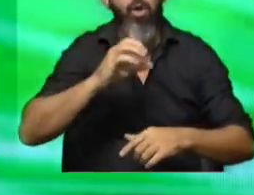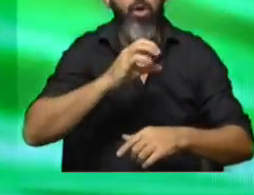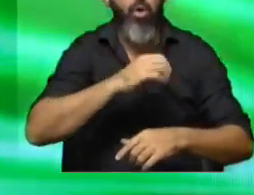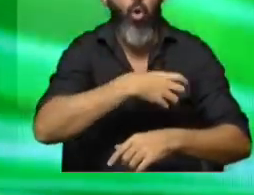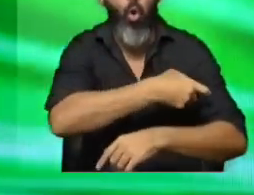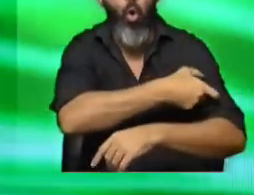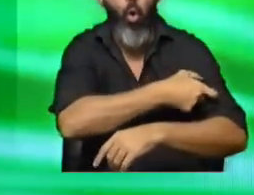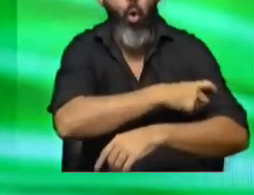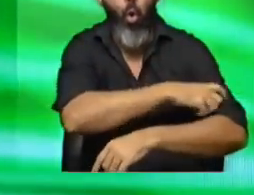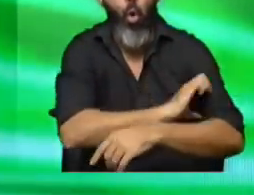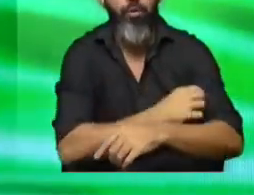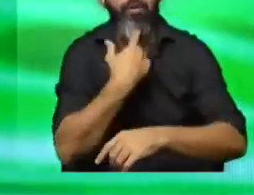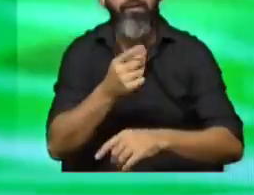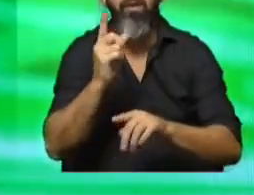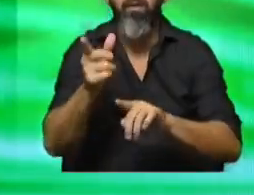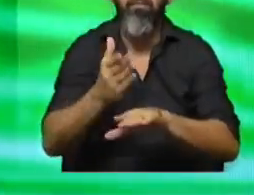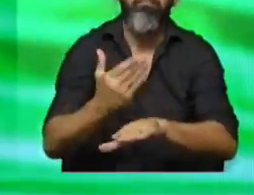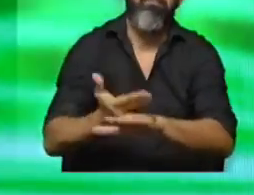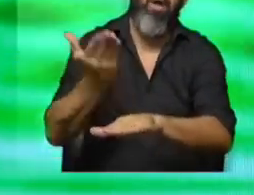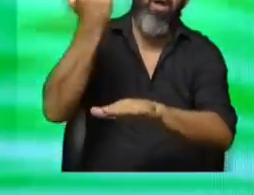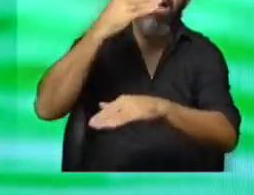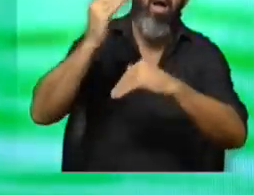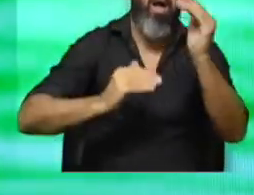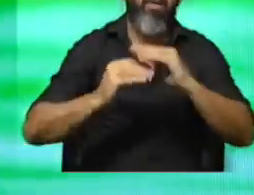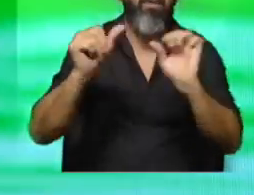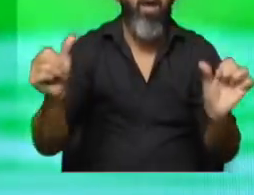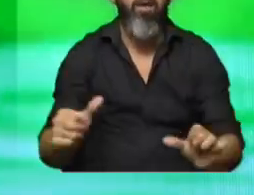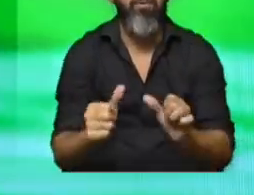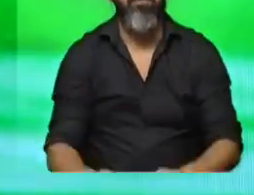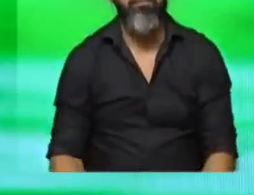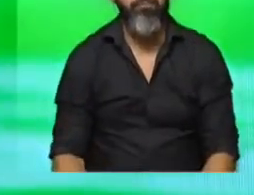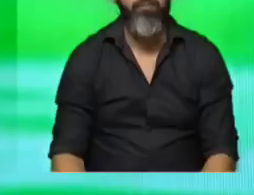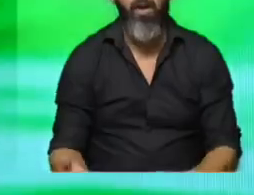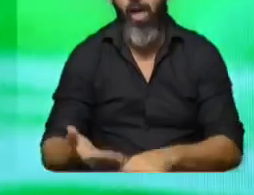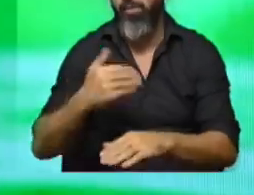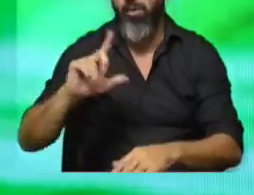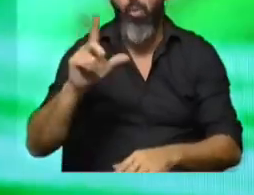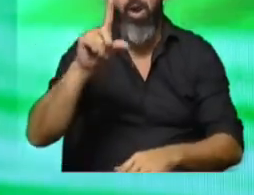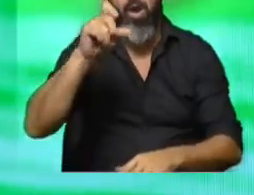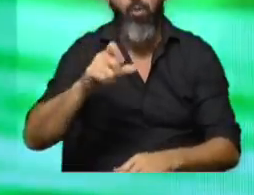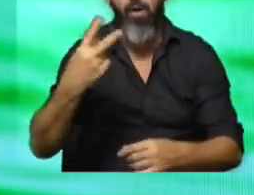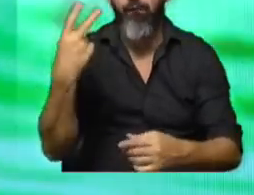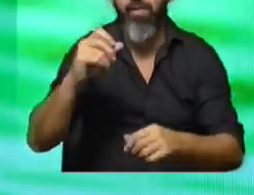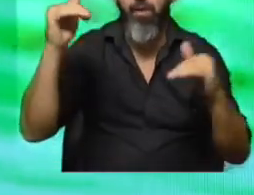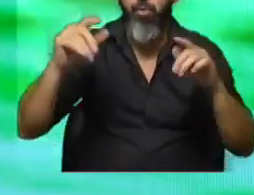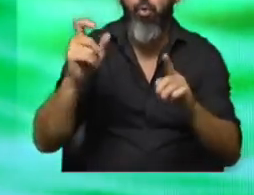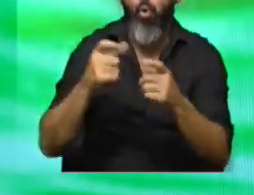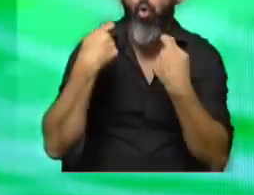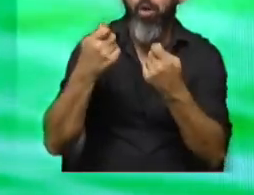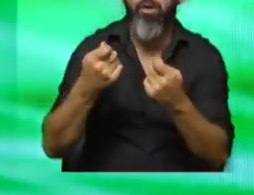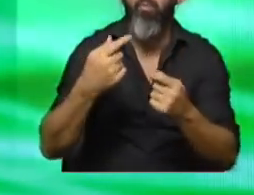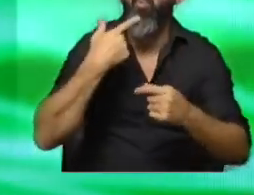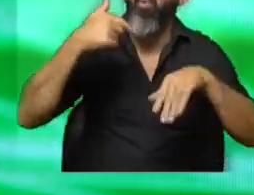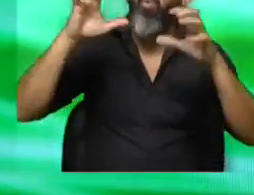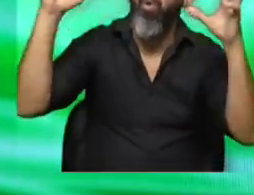divorcio de canelones dijeron que esto se tenía que haber hecho hace un tiempito atrás como como ve eso bueno hace un tiempo no había agua si hubiese gastado 20 millones de dólares por